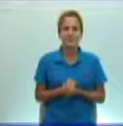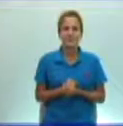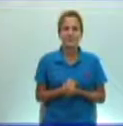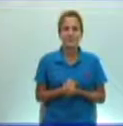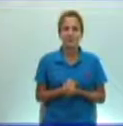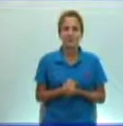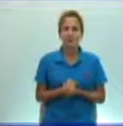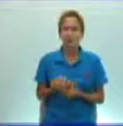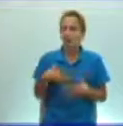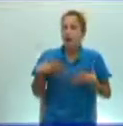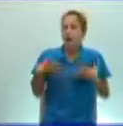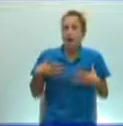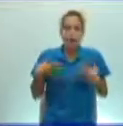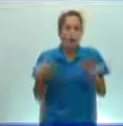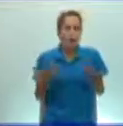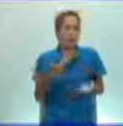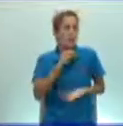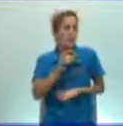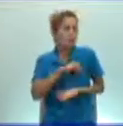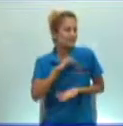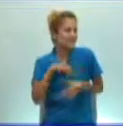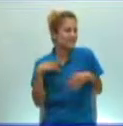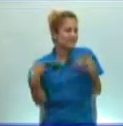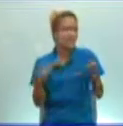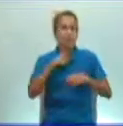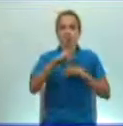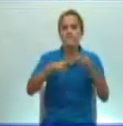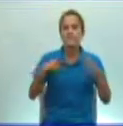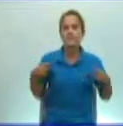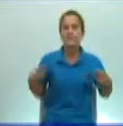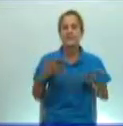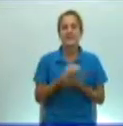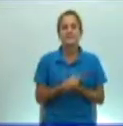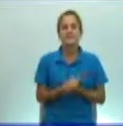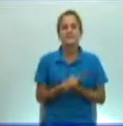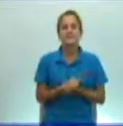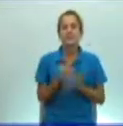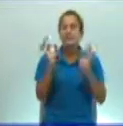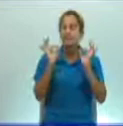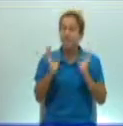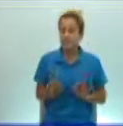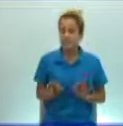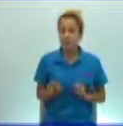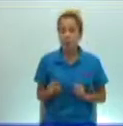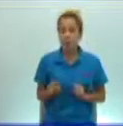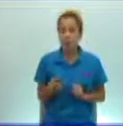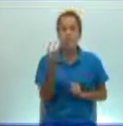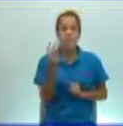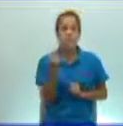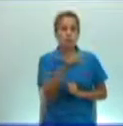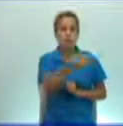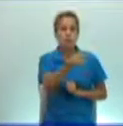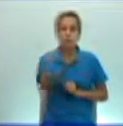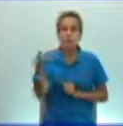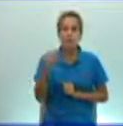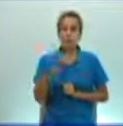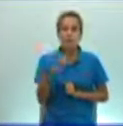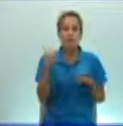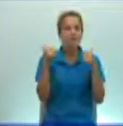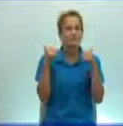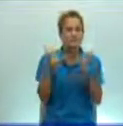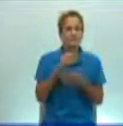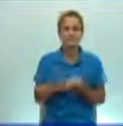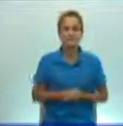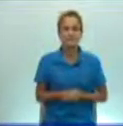orgullo sentimos de nuestros pioneros. Estamos seguros que muchos de ustedes contestaron de manera